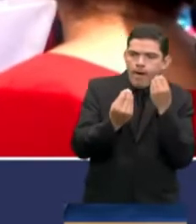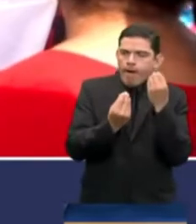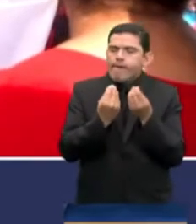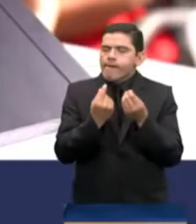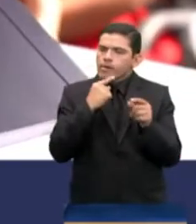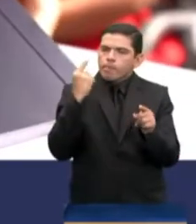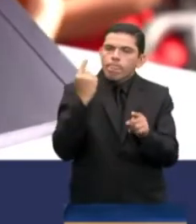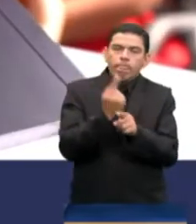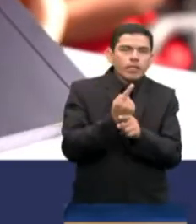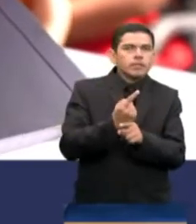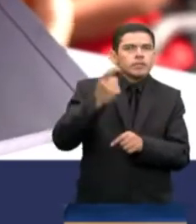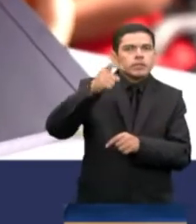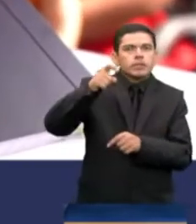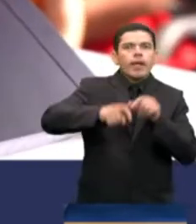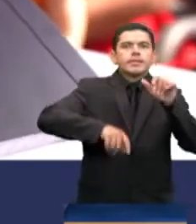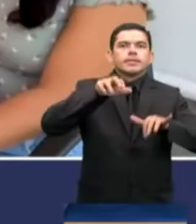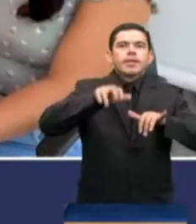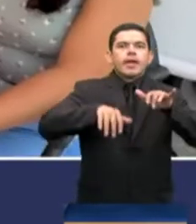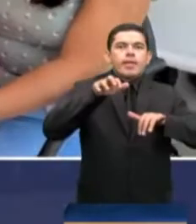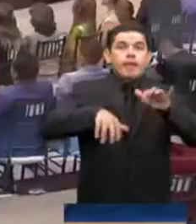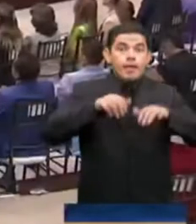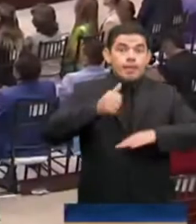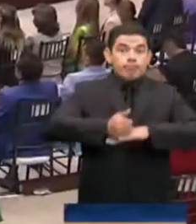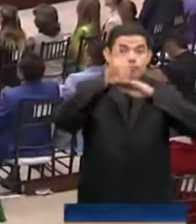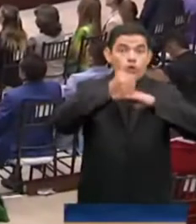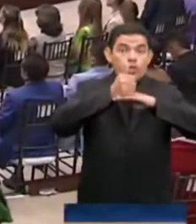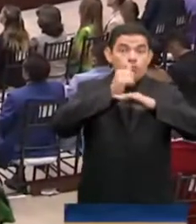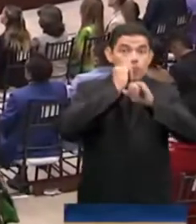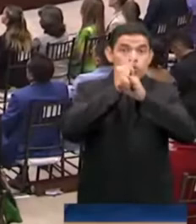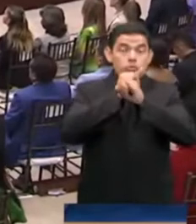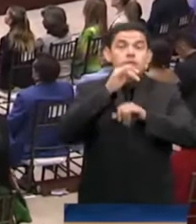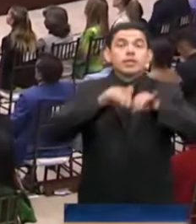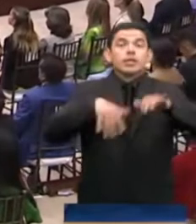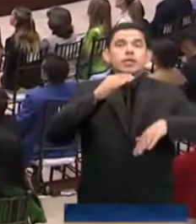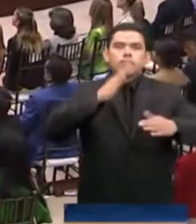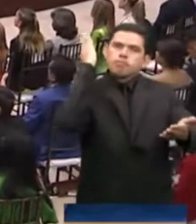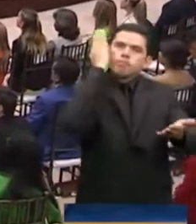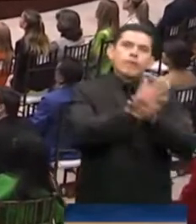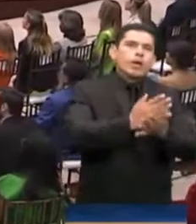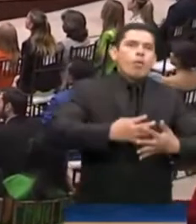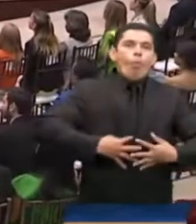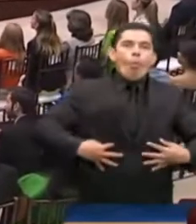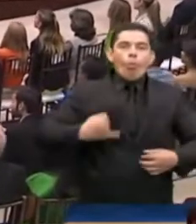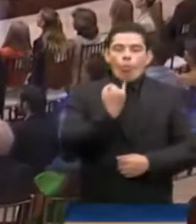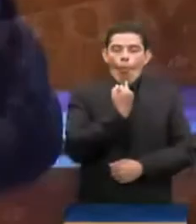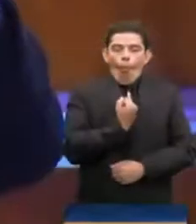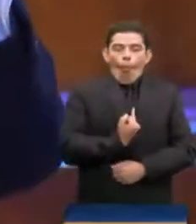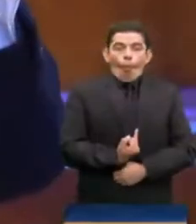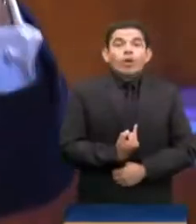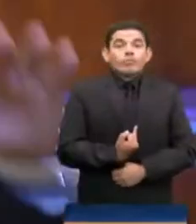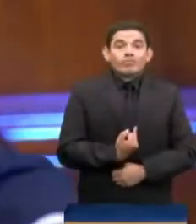establecer una secretaría dedicada a erradicar para siempre esta dolencia que